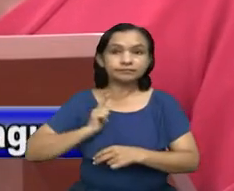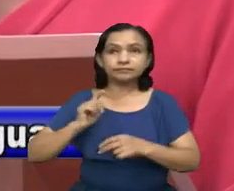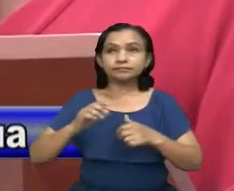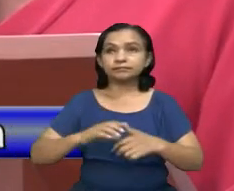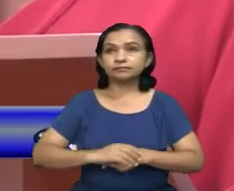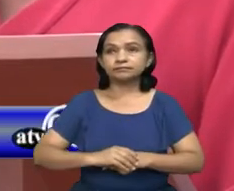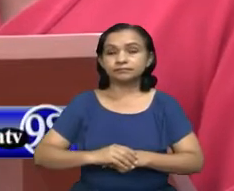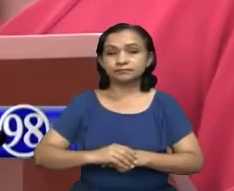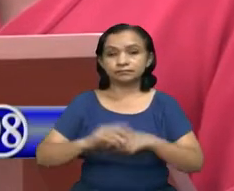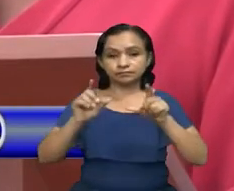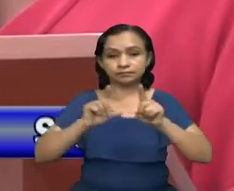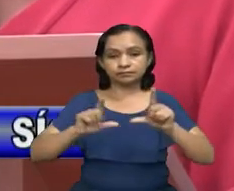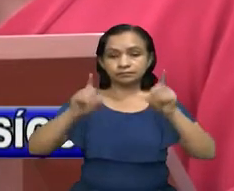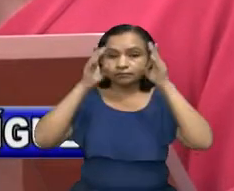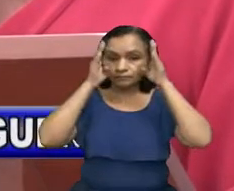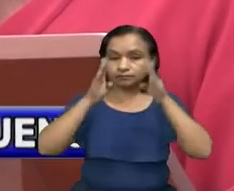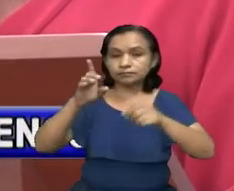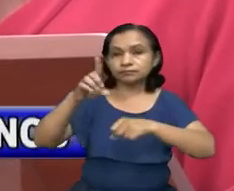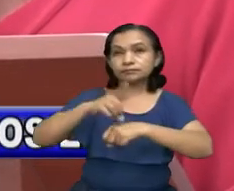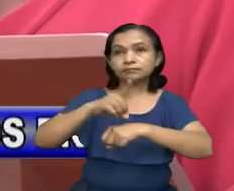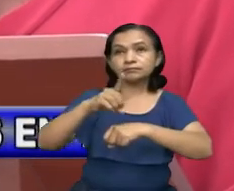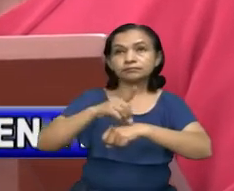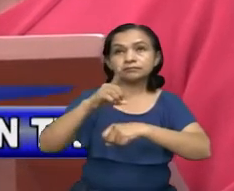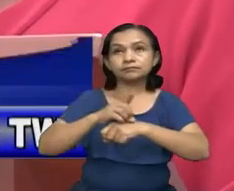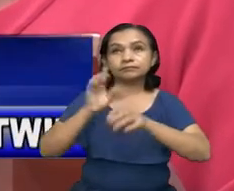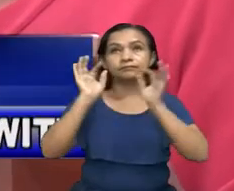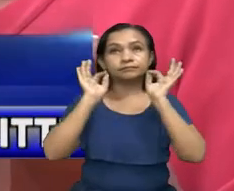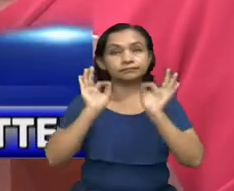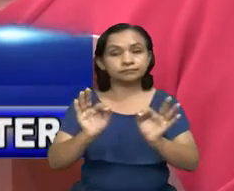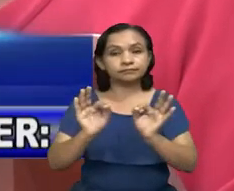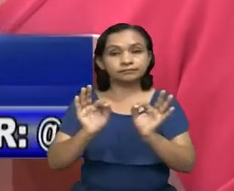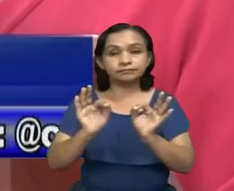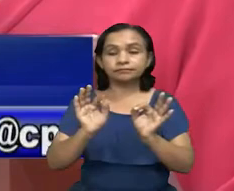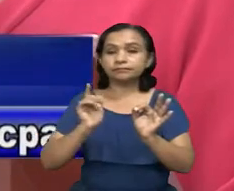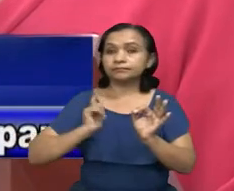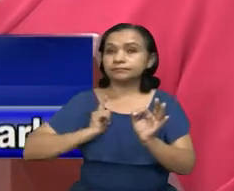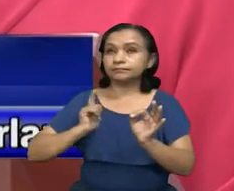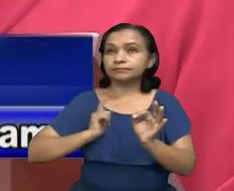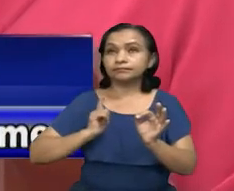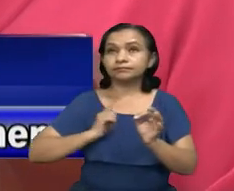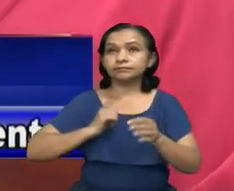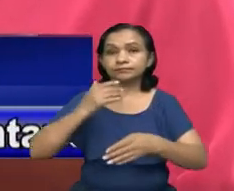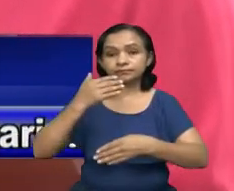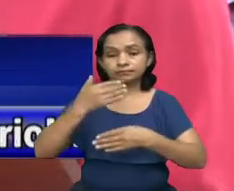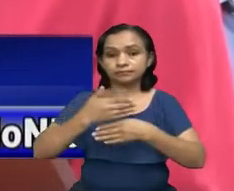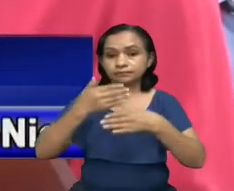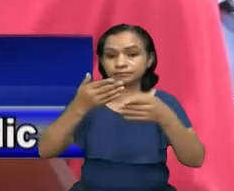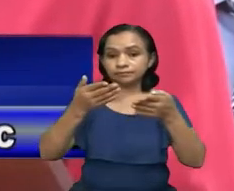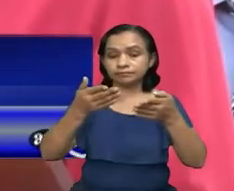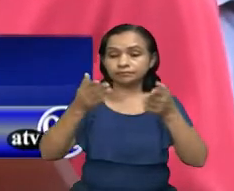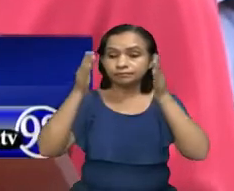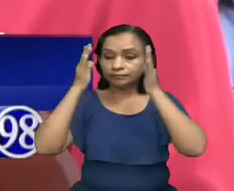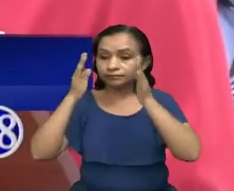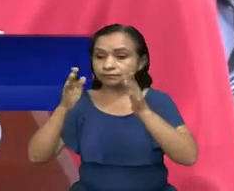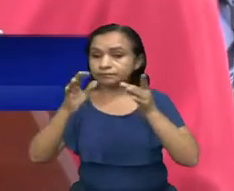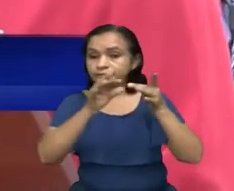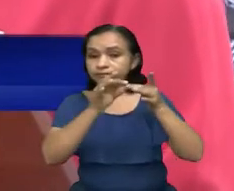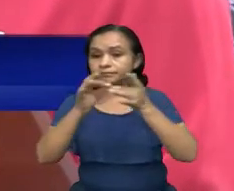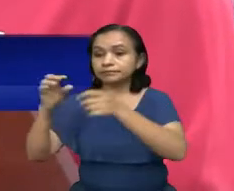un área de consulta externa bien definida, donde tenemos consultorios para atención